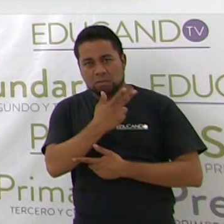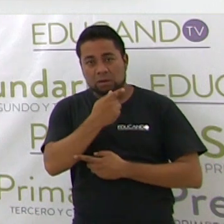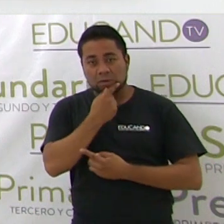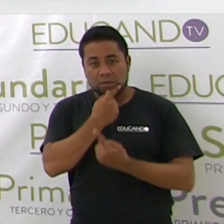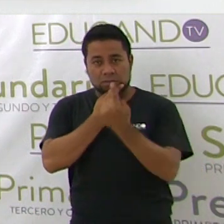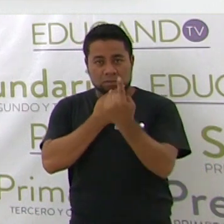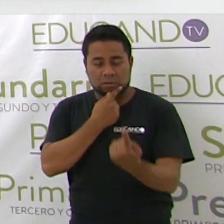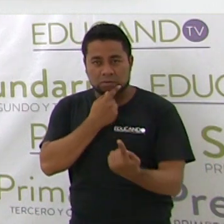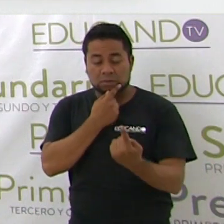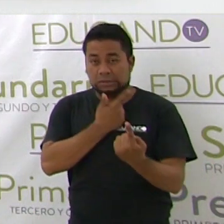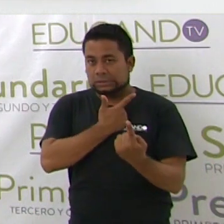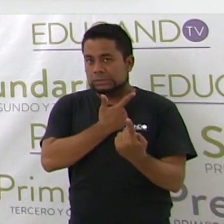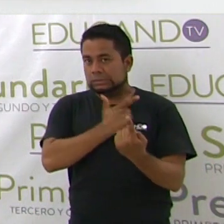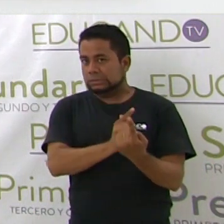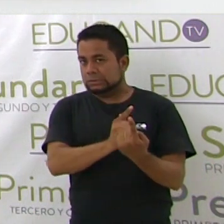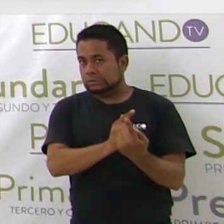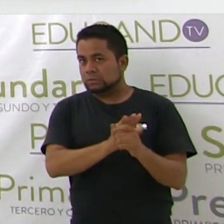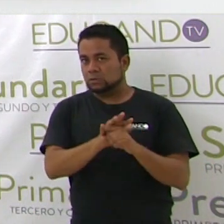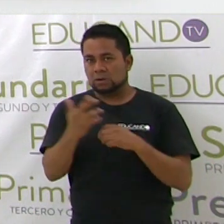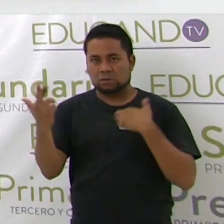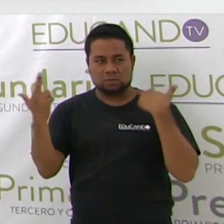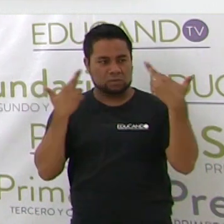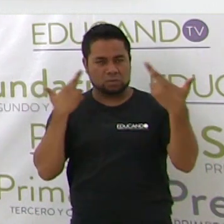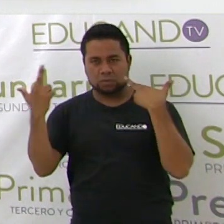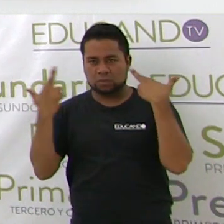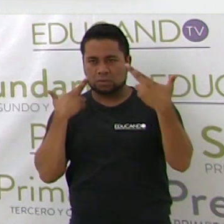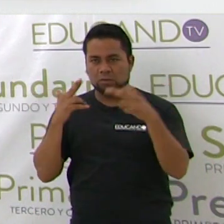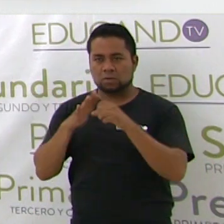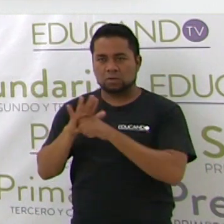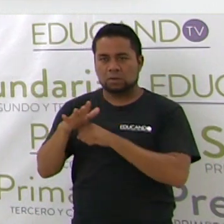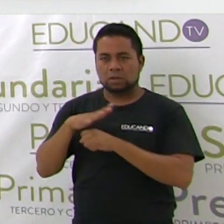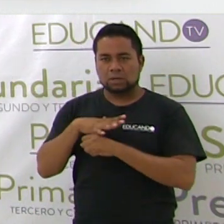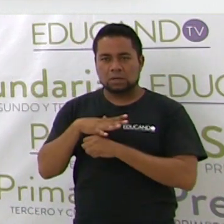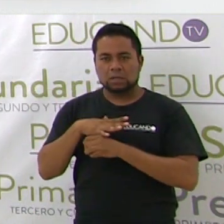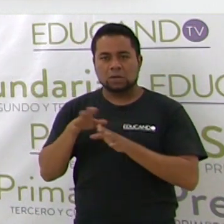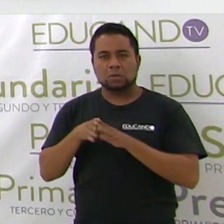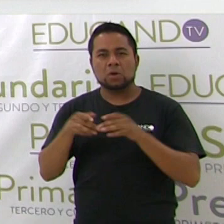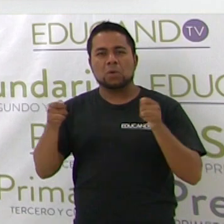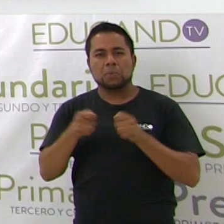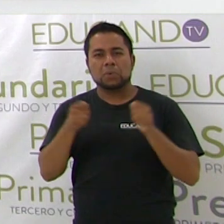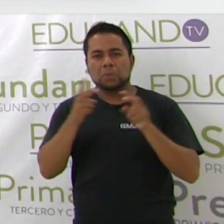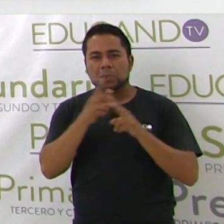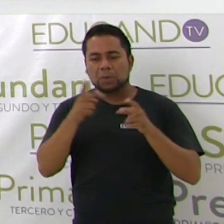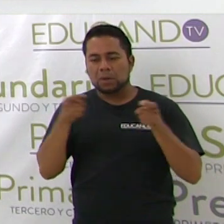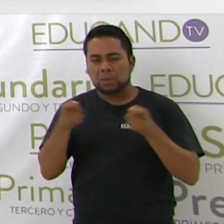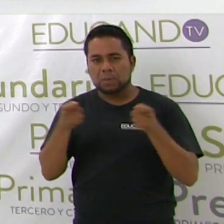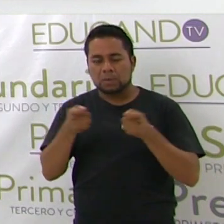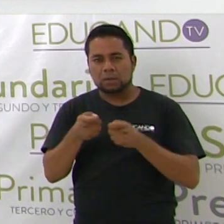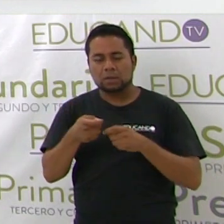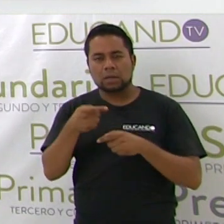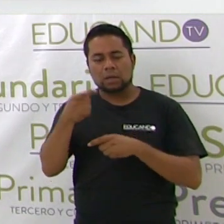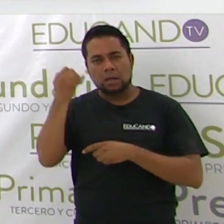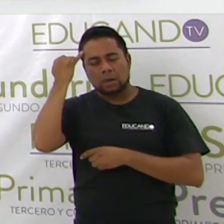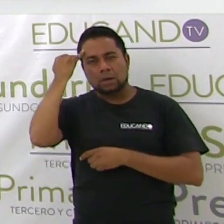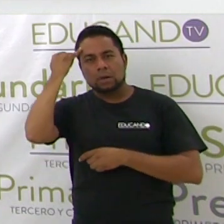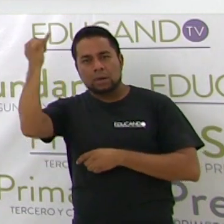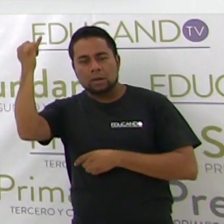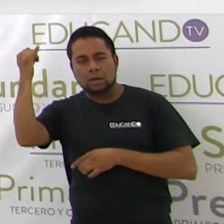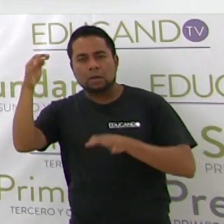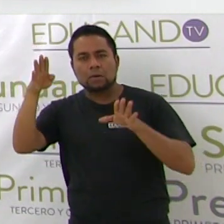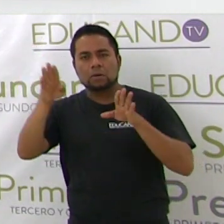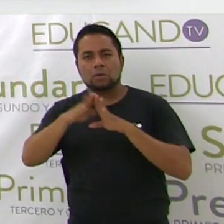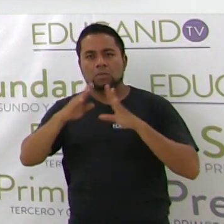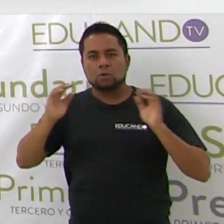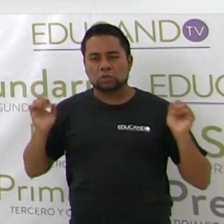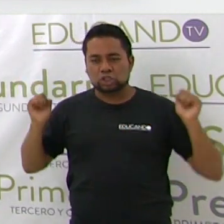no soportaba el ruido que hacen las burbujitas de aire. Entonces a él se le ocurrió hacerle al niño un